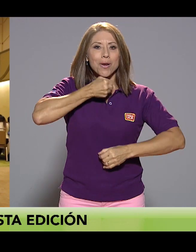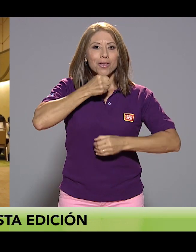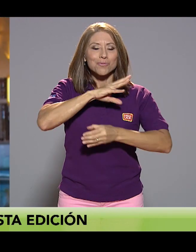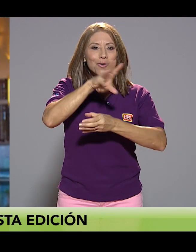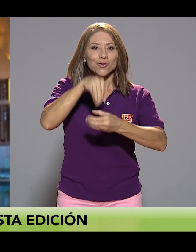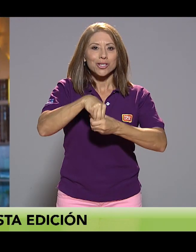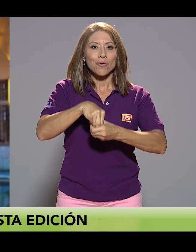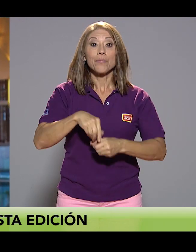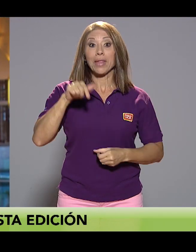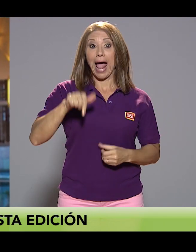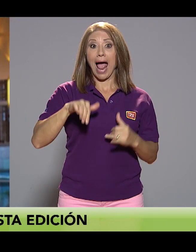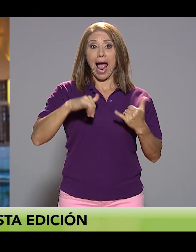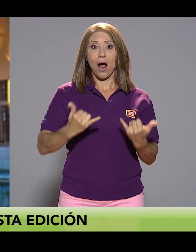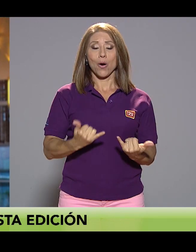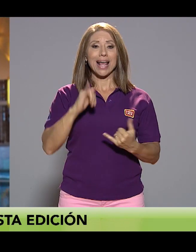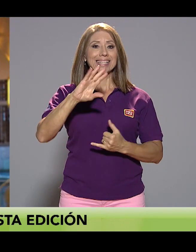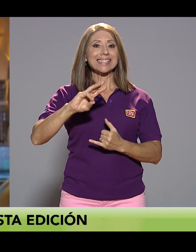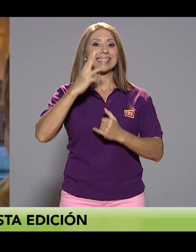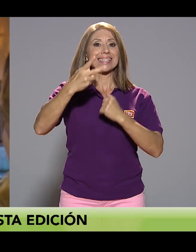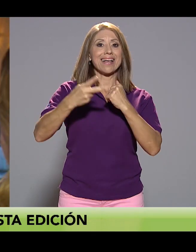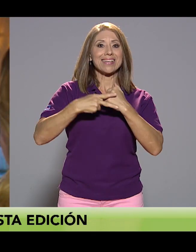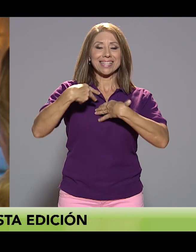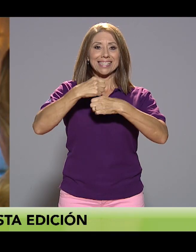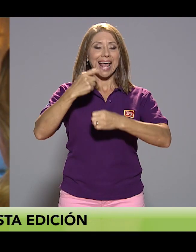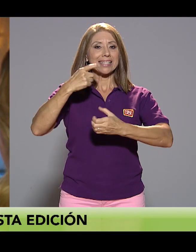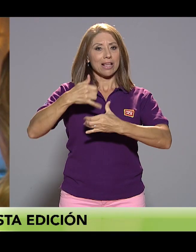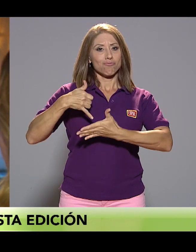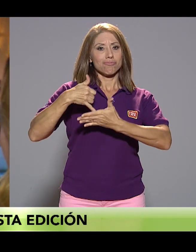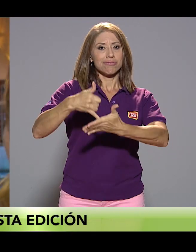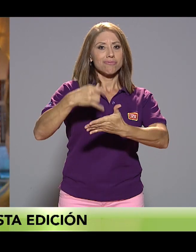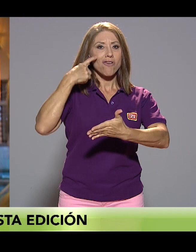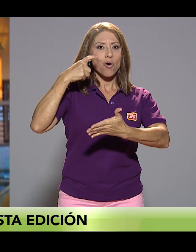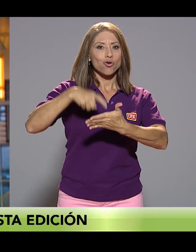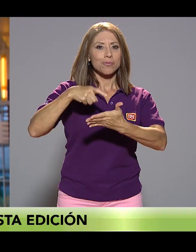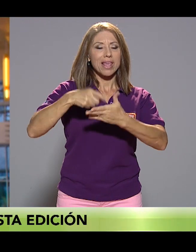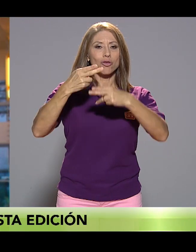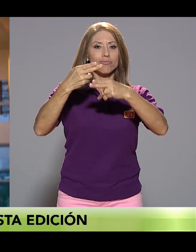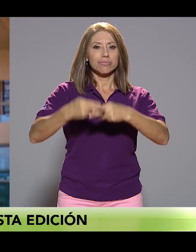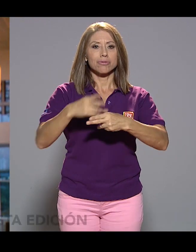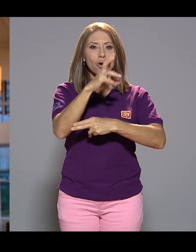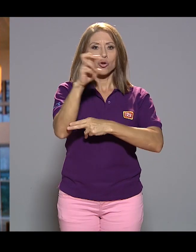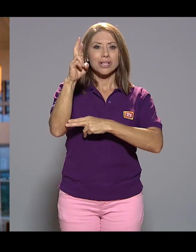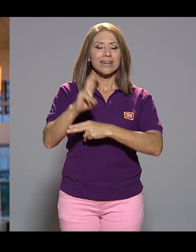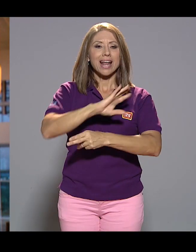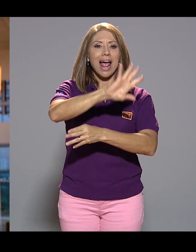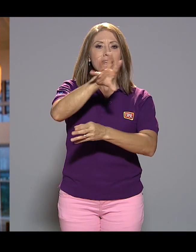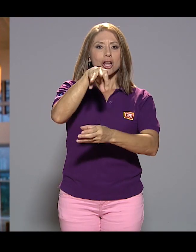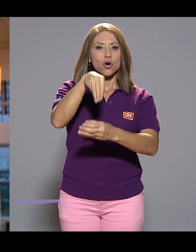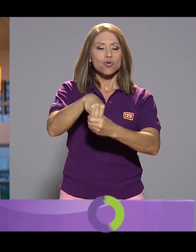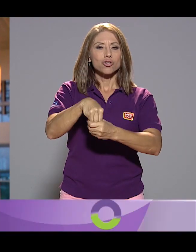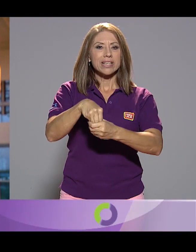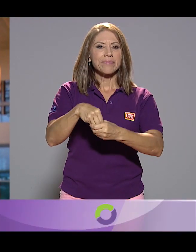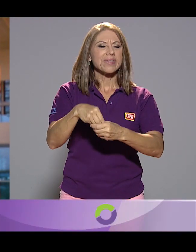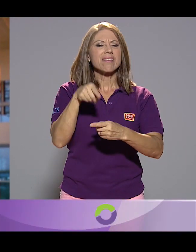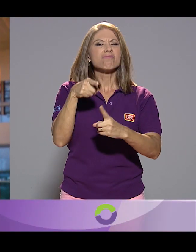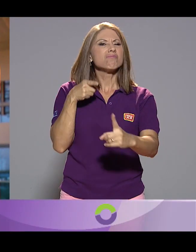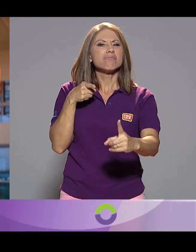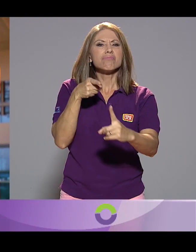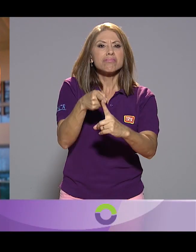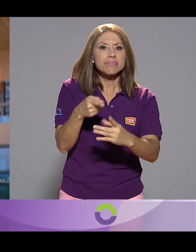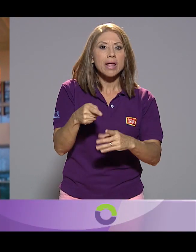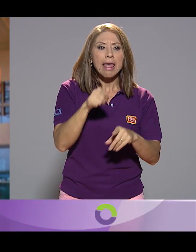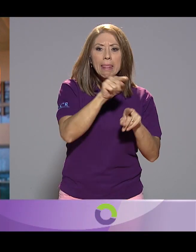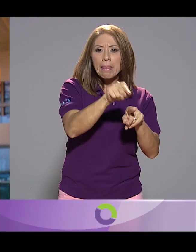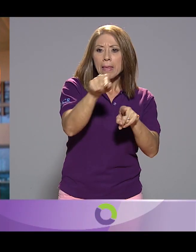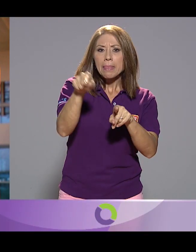inclusivo. Estamos hoy en la sexta edición del reconocimiento Costa Rica Incluye, que lo que pretende es reconocer aquellas